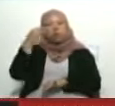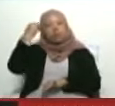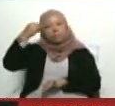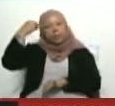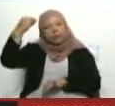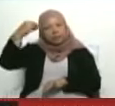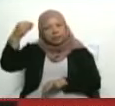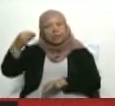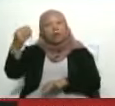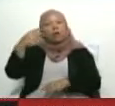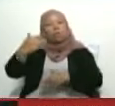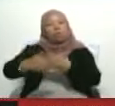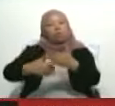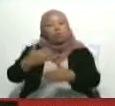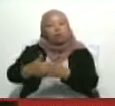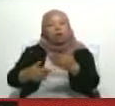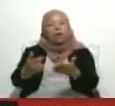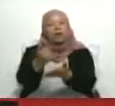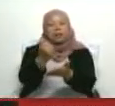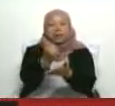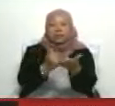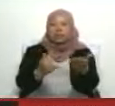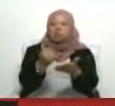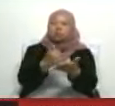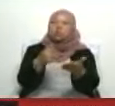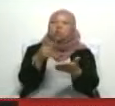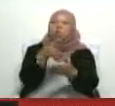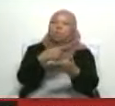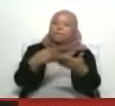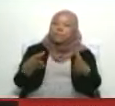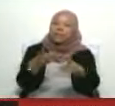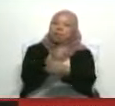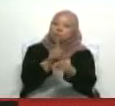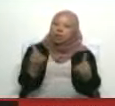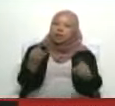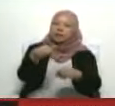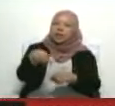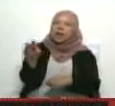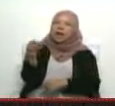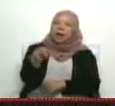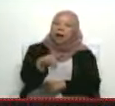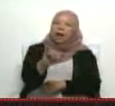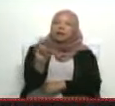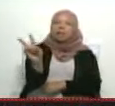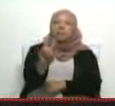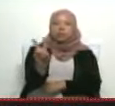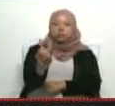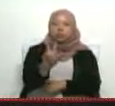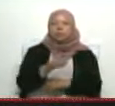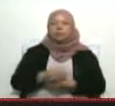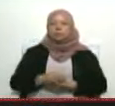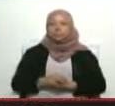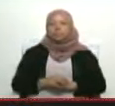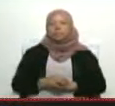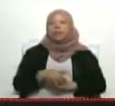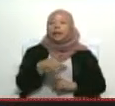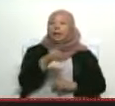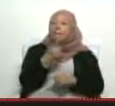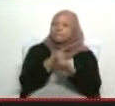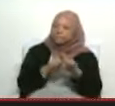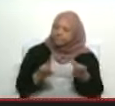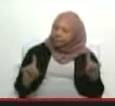hemos ido logrando las instituciones democráticas del Estado. Sin embargo, como siempre ocurre, hay